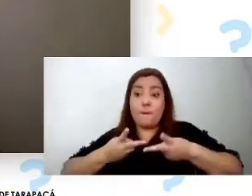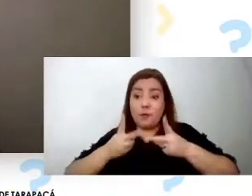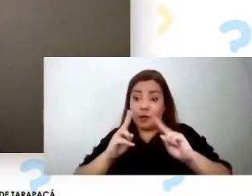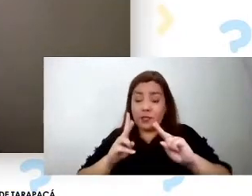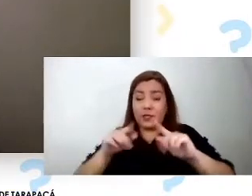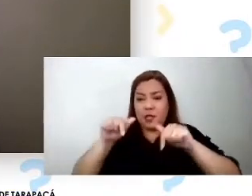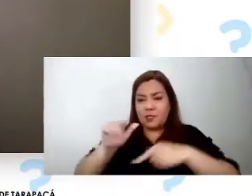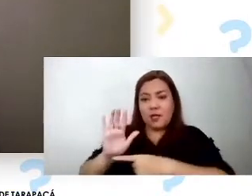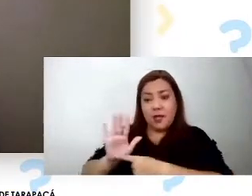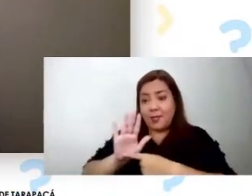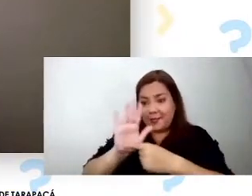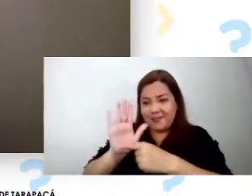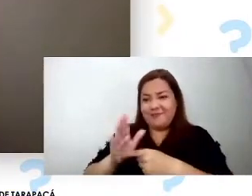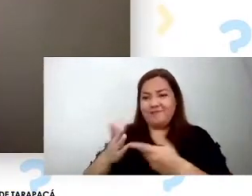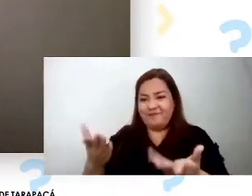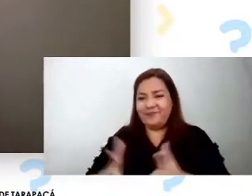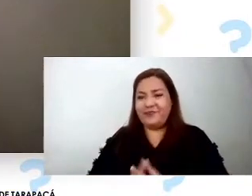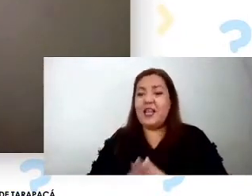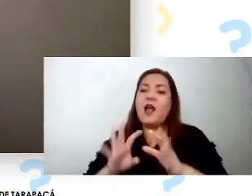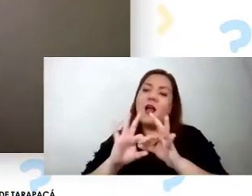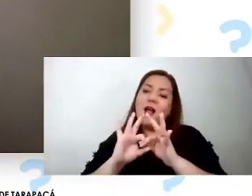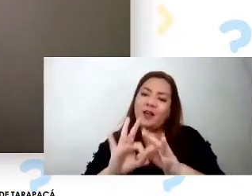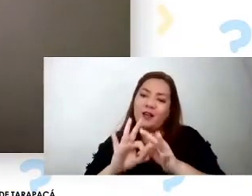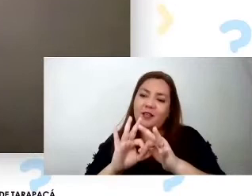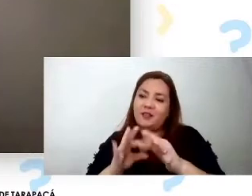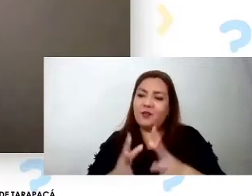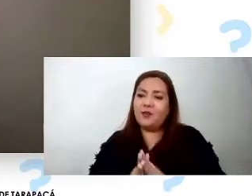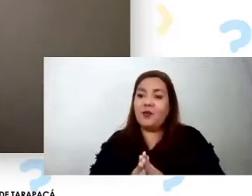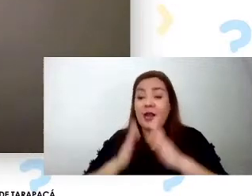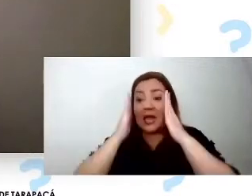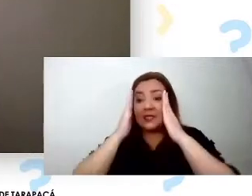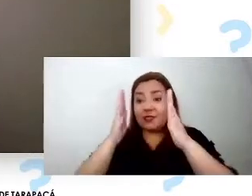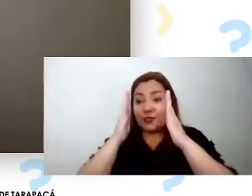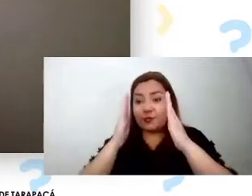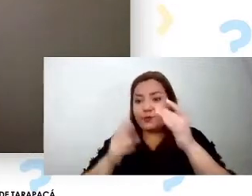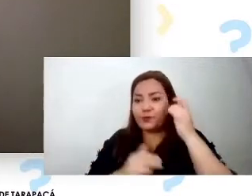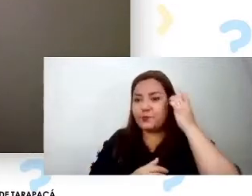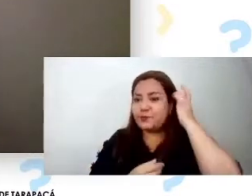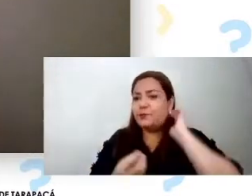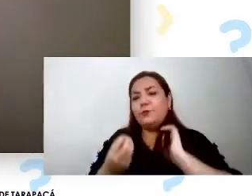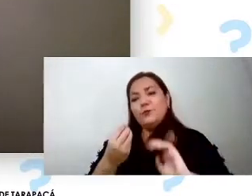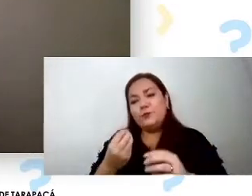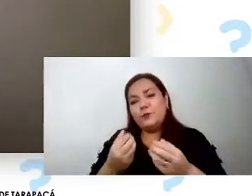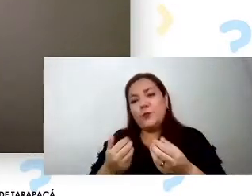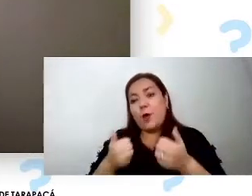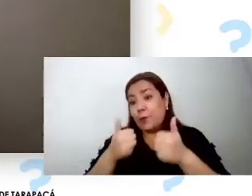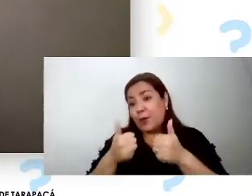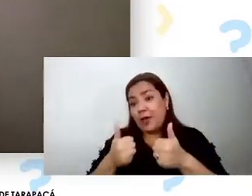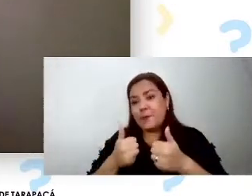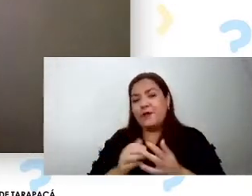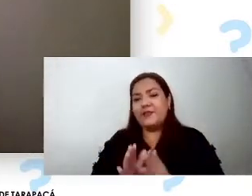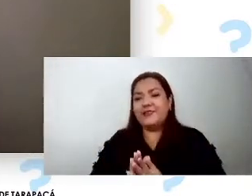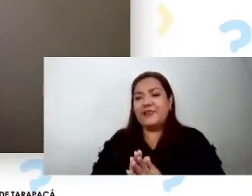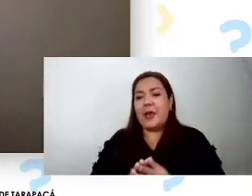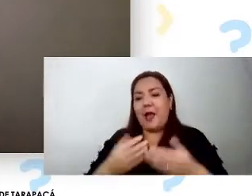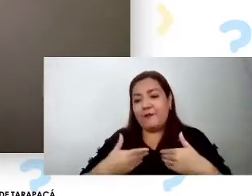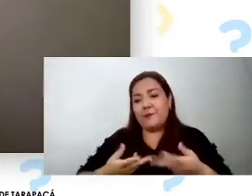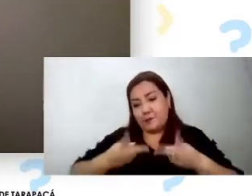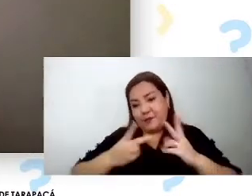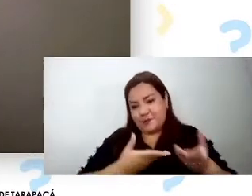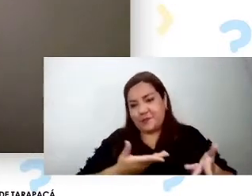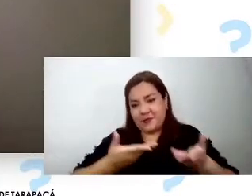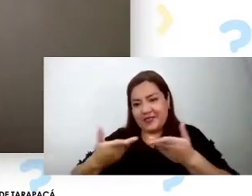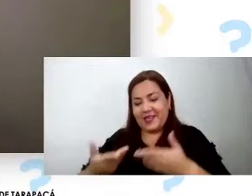hacer estos muestreos. Agradezco la atención, muy amable en haberme invitado a